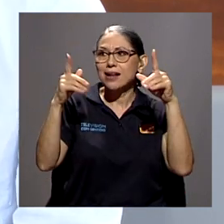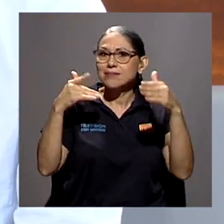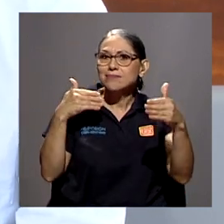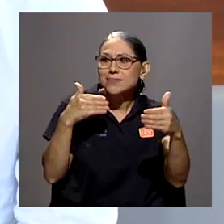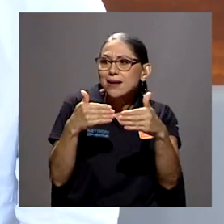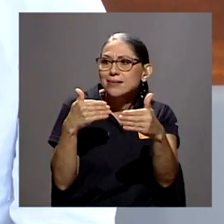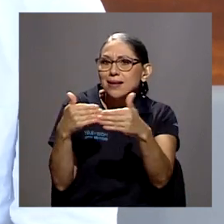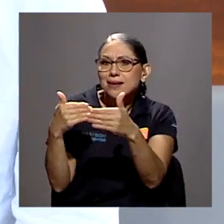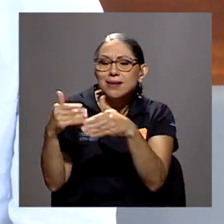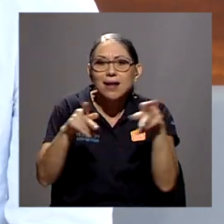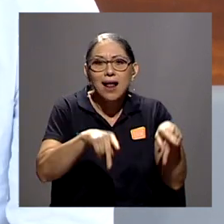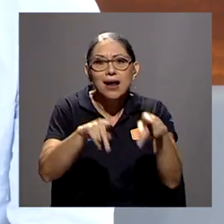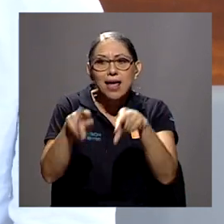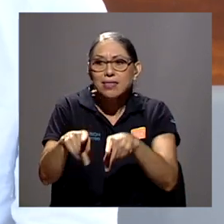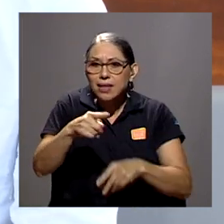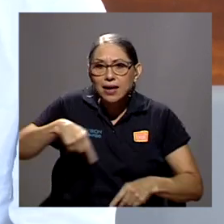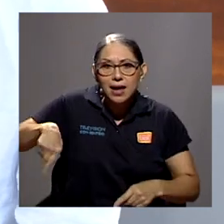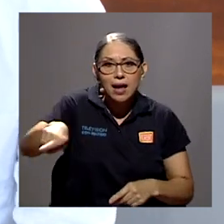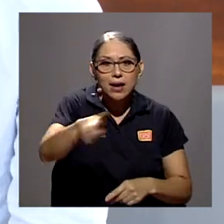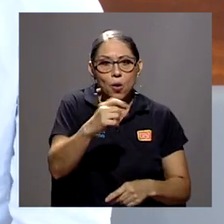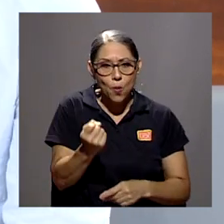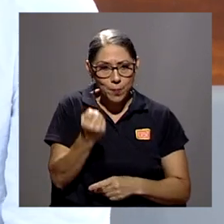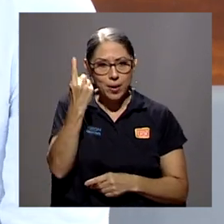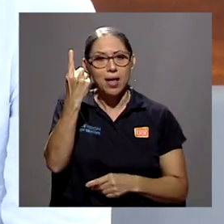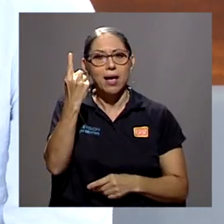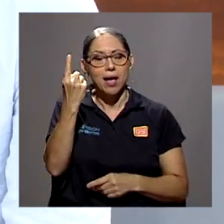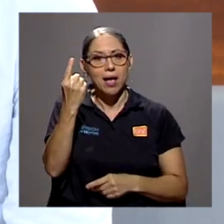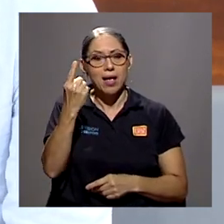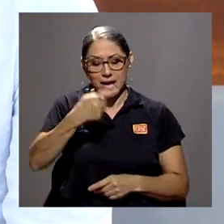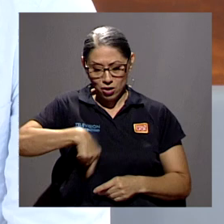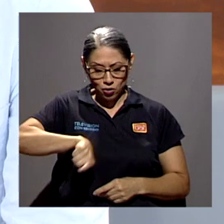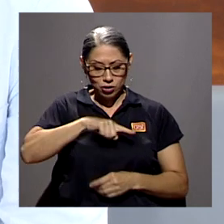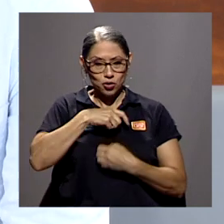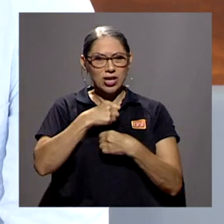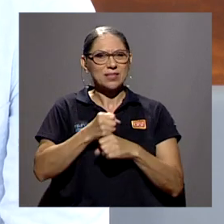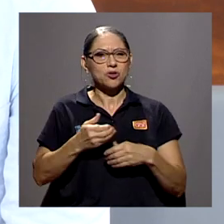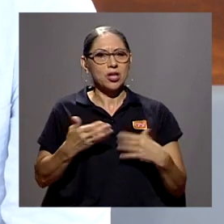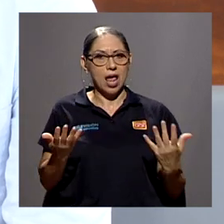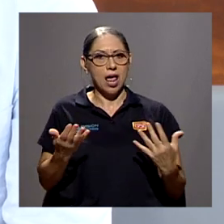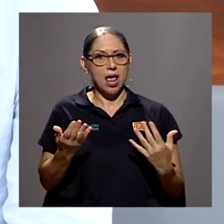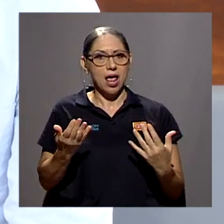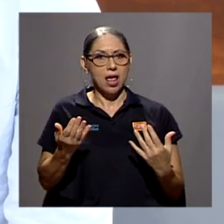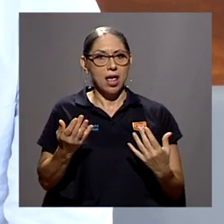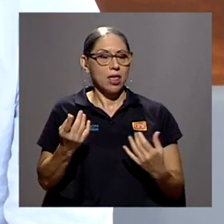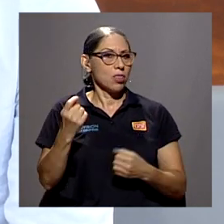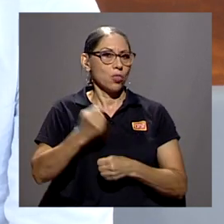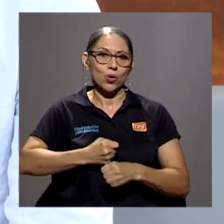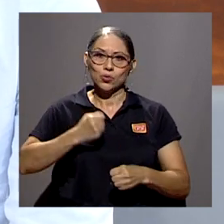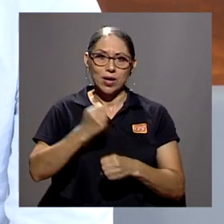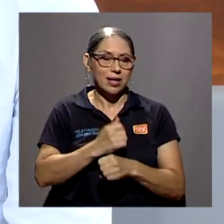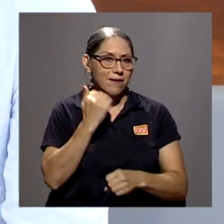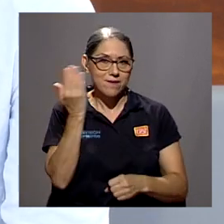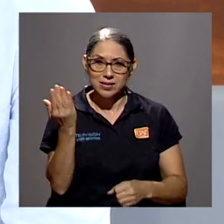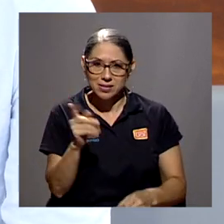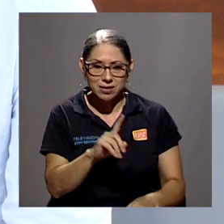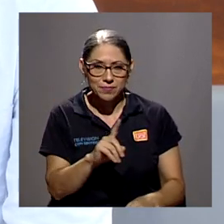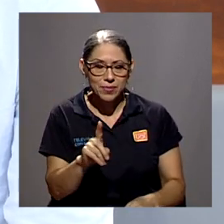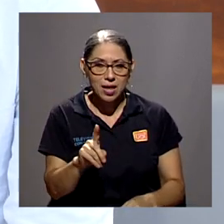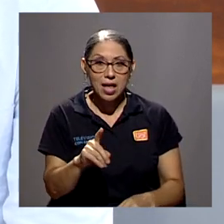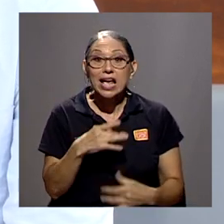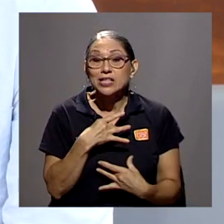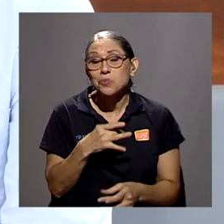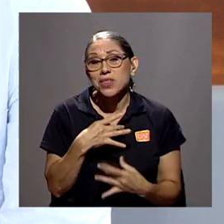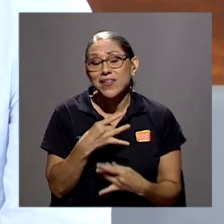comprenda o por lo menos entienda qué es lo que hacemos no es una tarea fácil es muy interesante